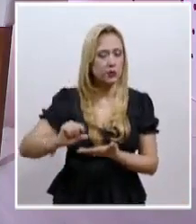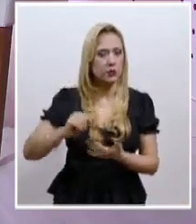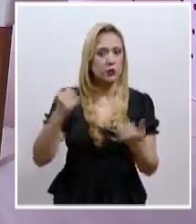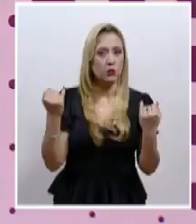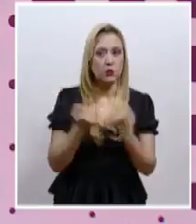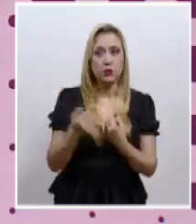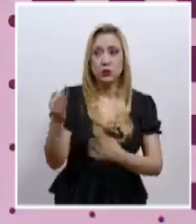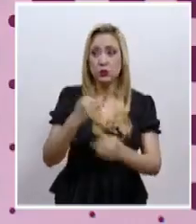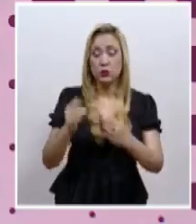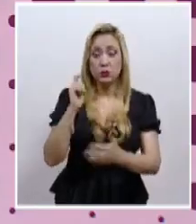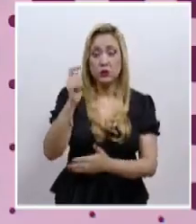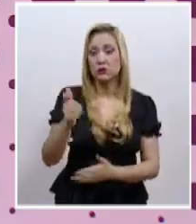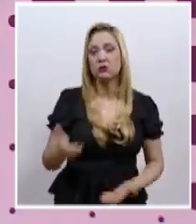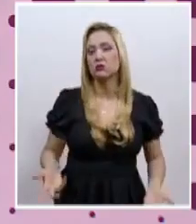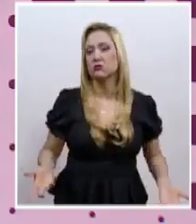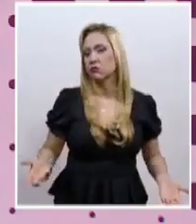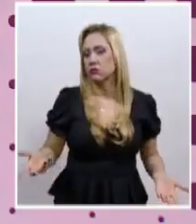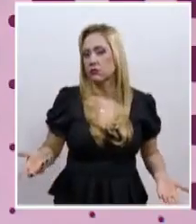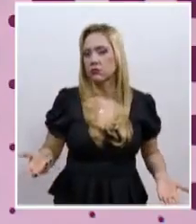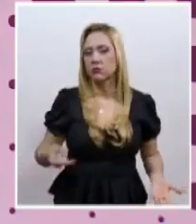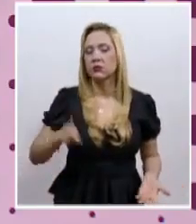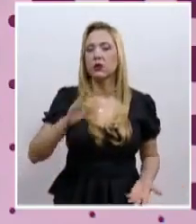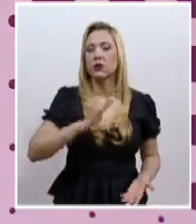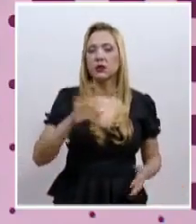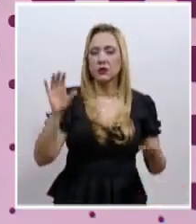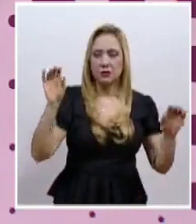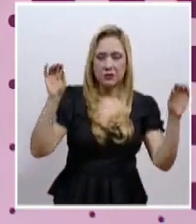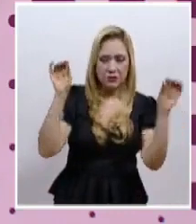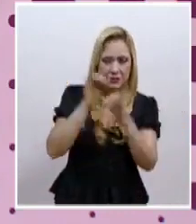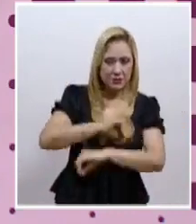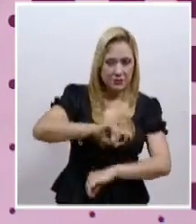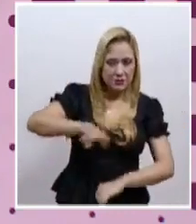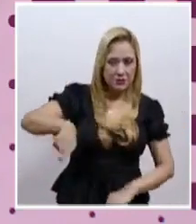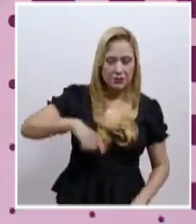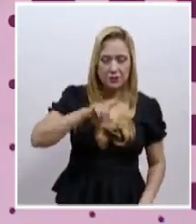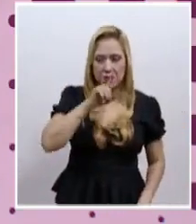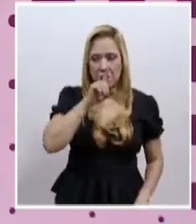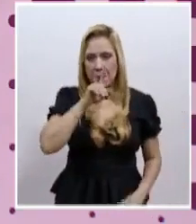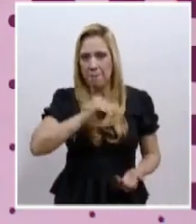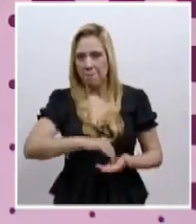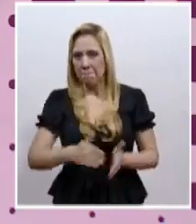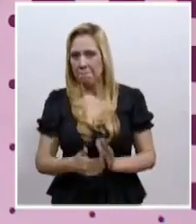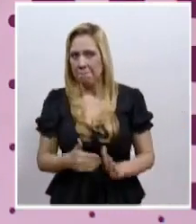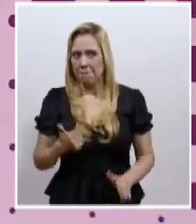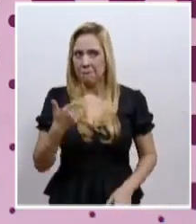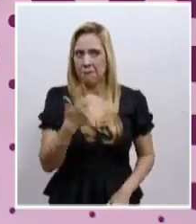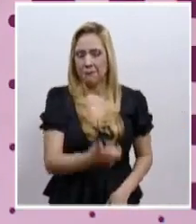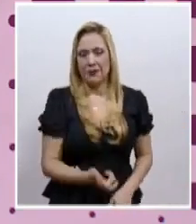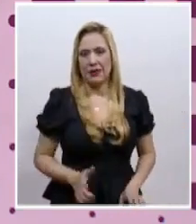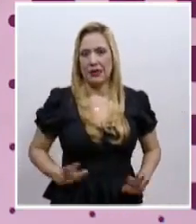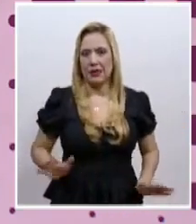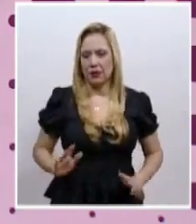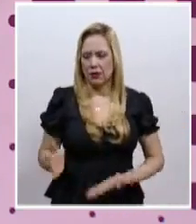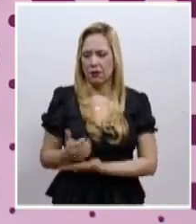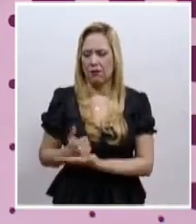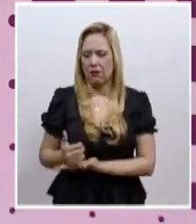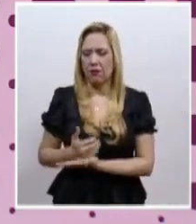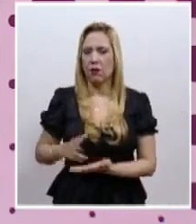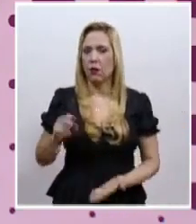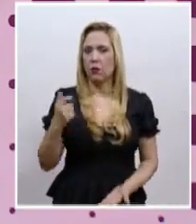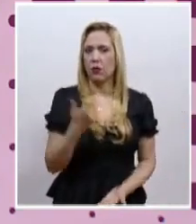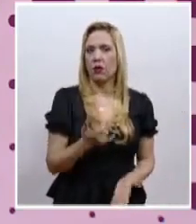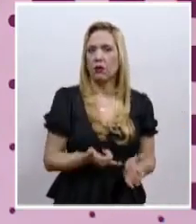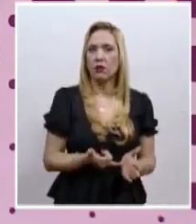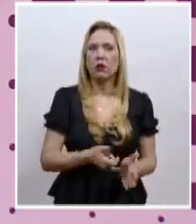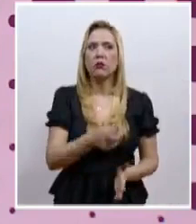igual, pero también sabemos que hay un área gris ahí que no paga contribuciones y que sí produce recursos, y que el